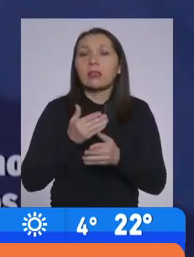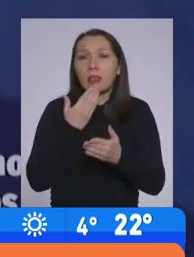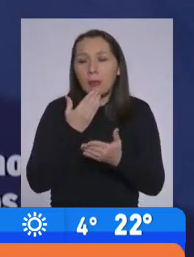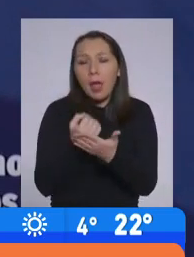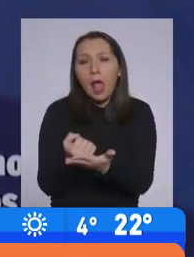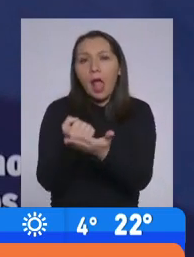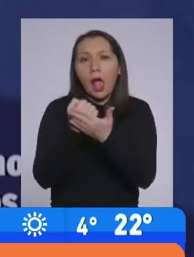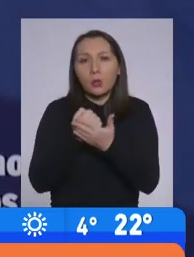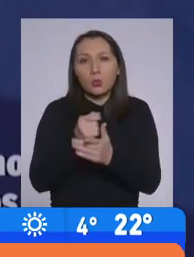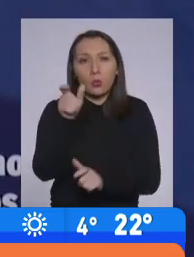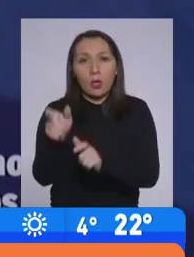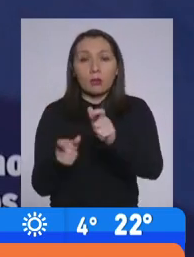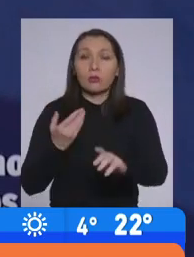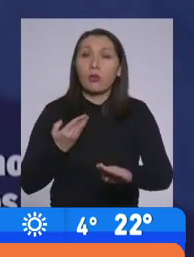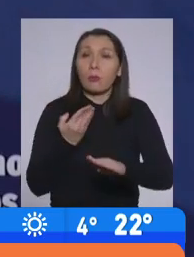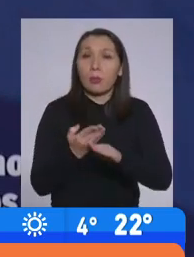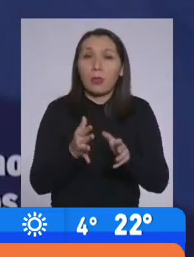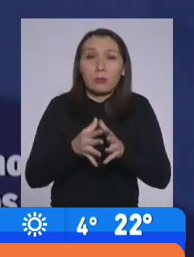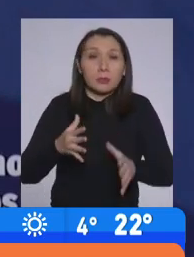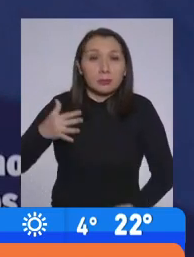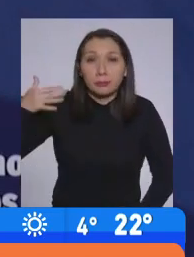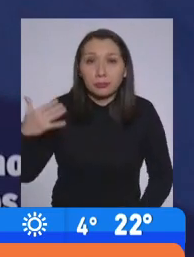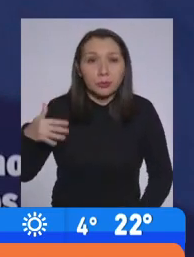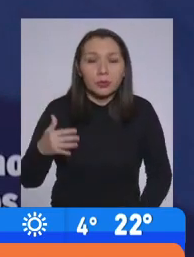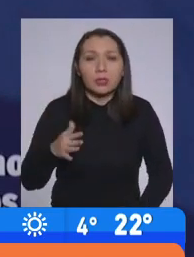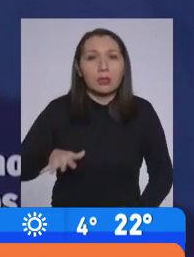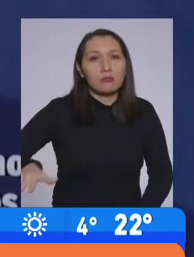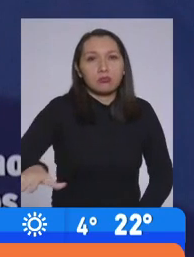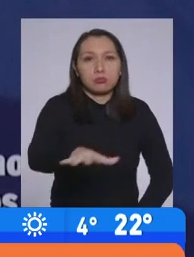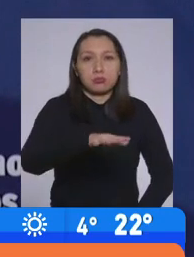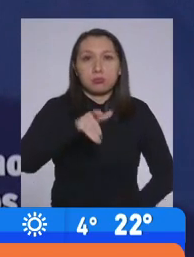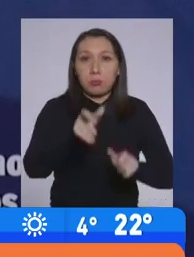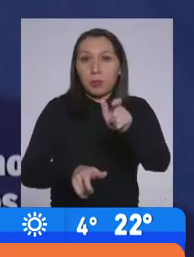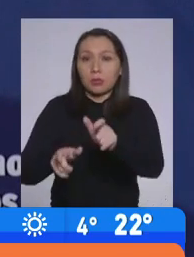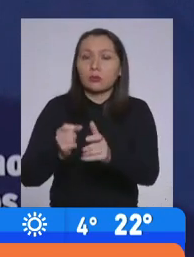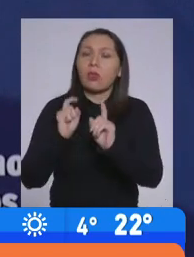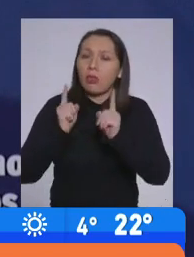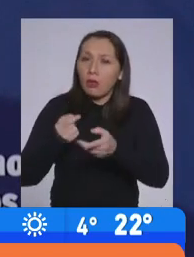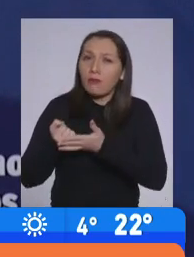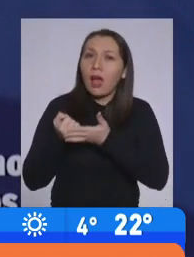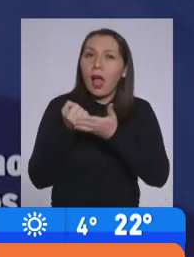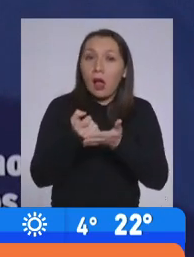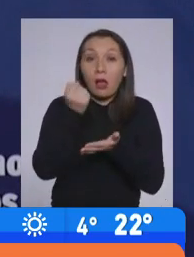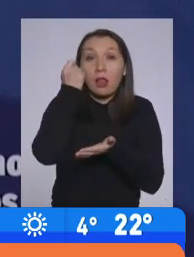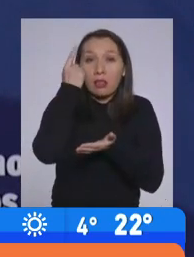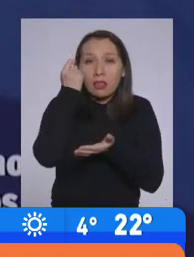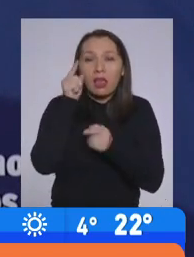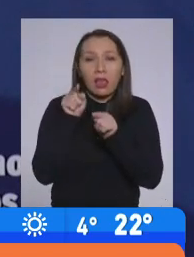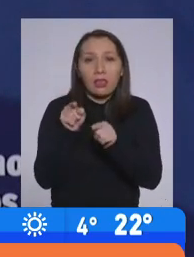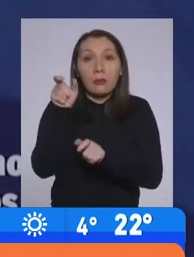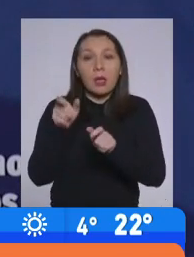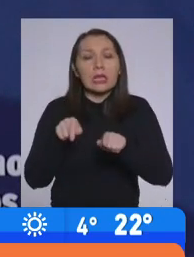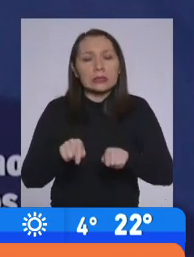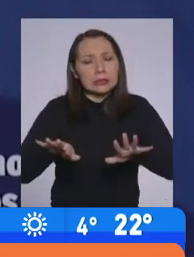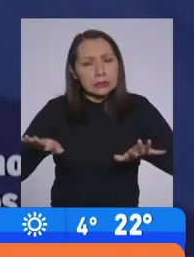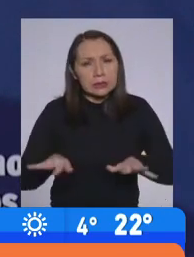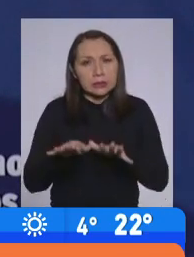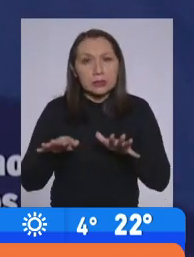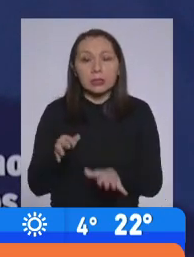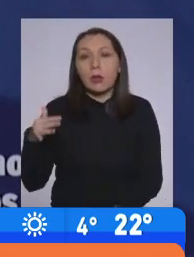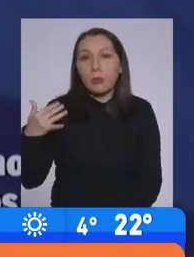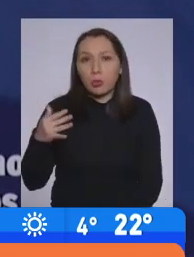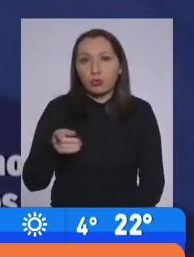de la gente yo le pido fundamentalmente a nuestra población que colabore que entiende que entienda que tengo un esfuerzo